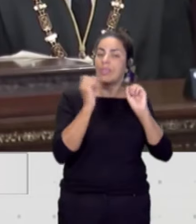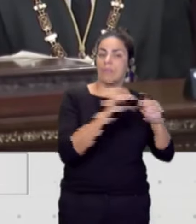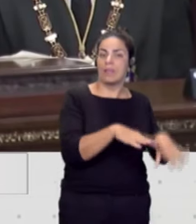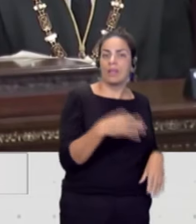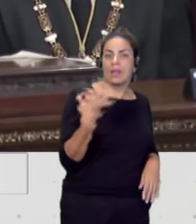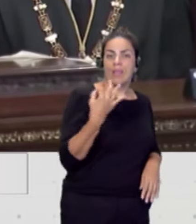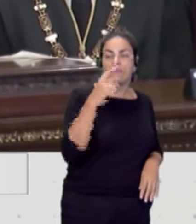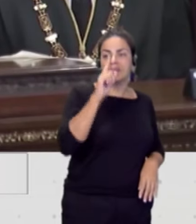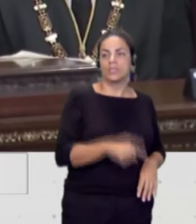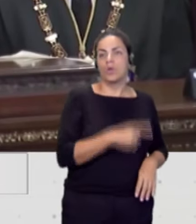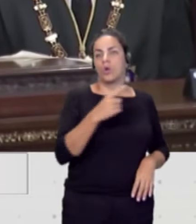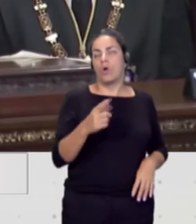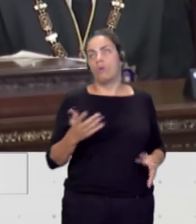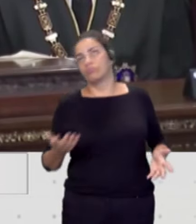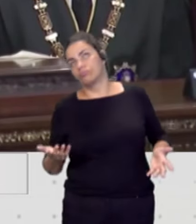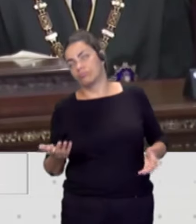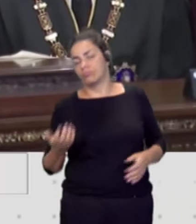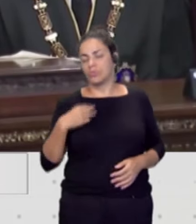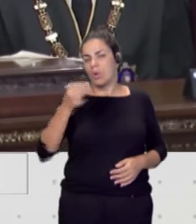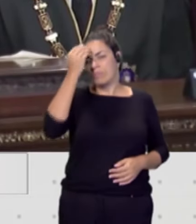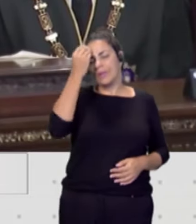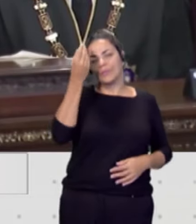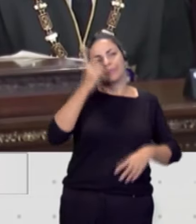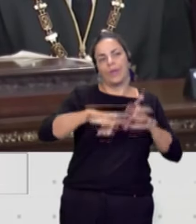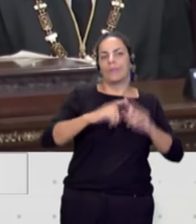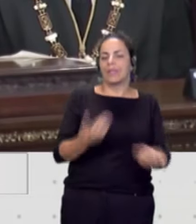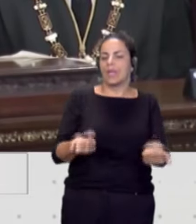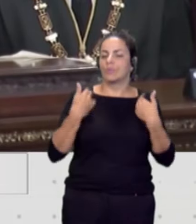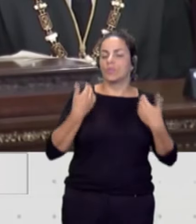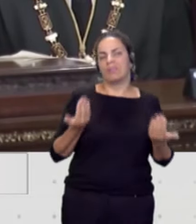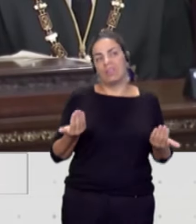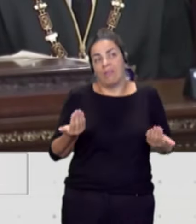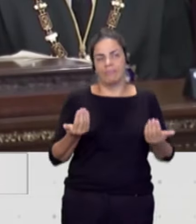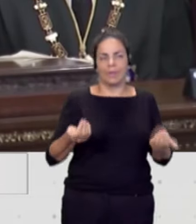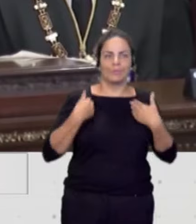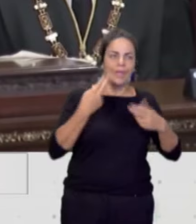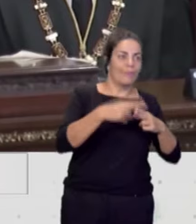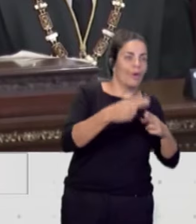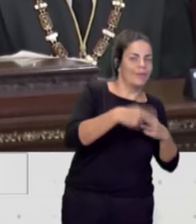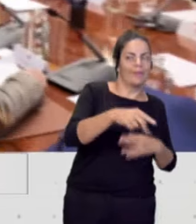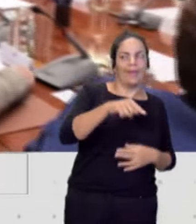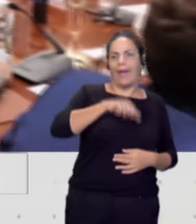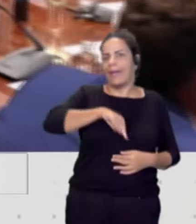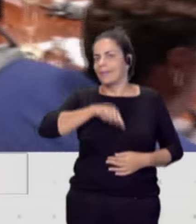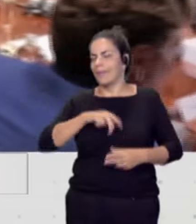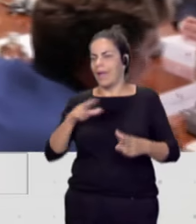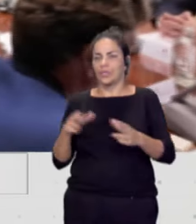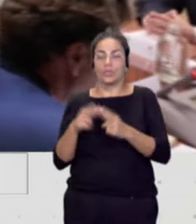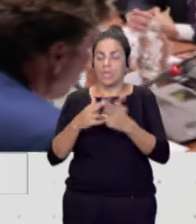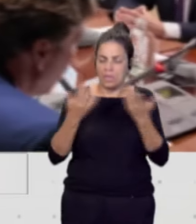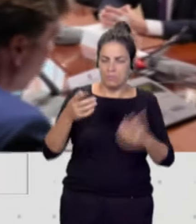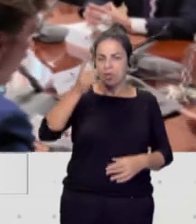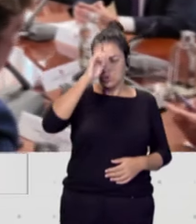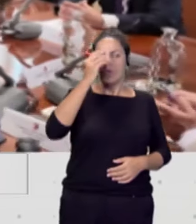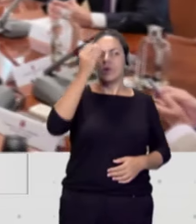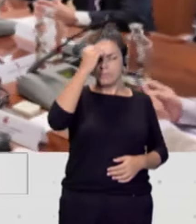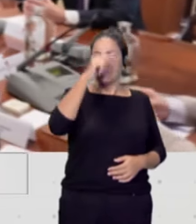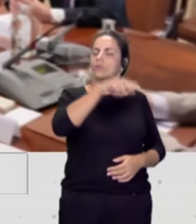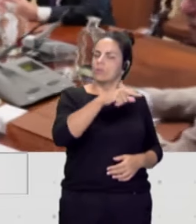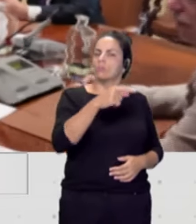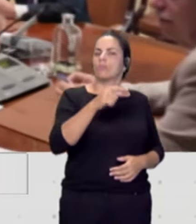decir política, ética, jurídica o social, que yo creo que sí debería hacerlo. Pero eso no quiere decir que